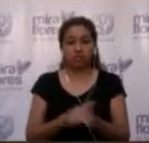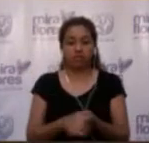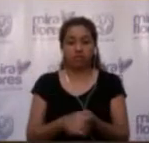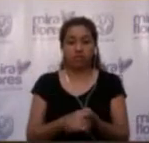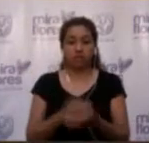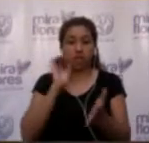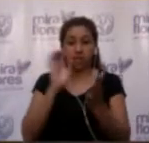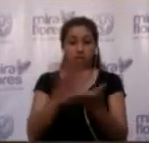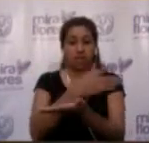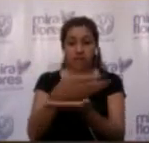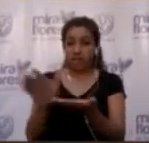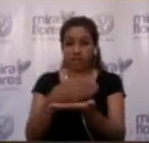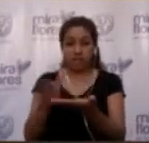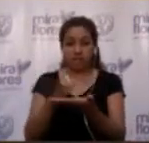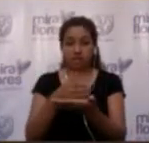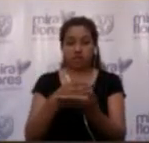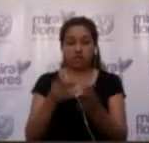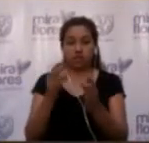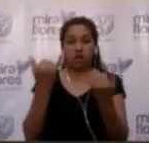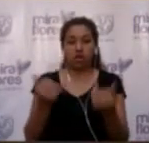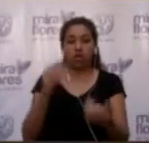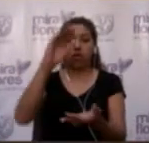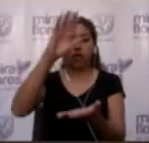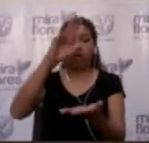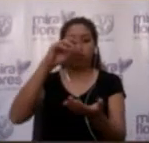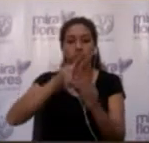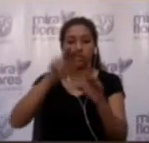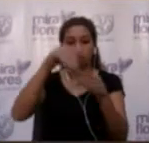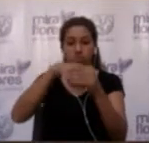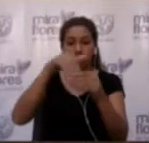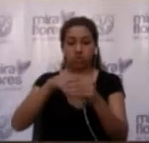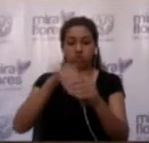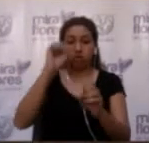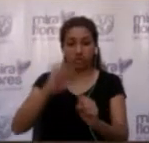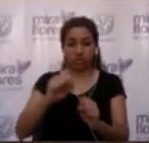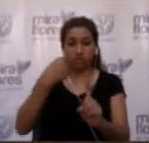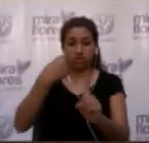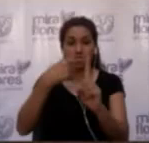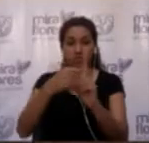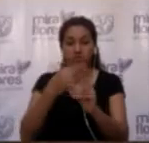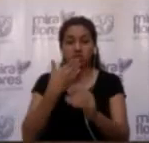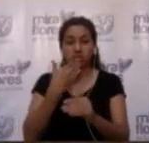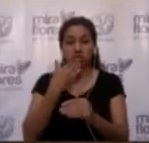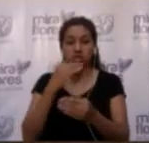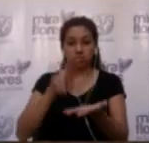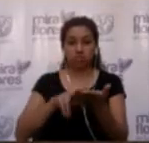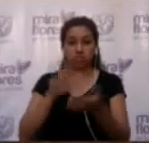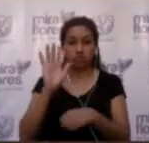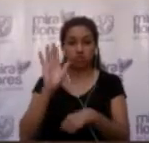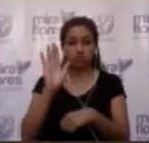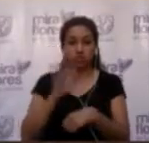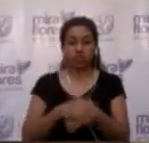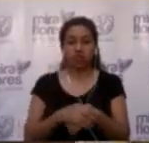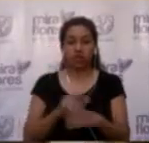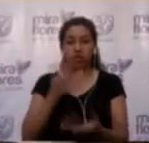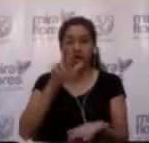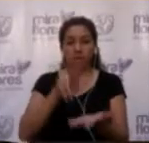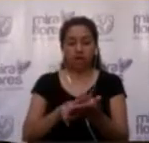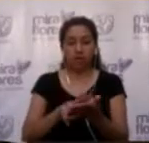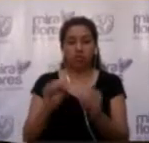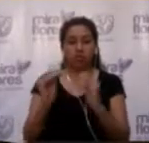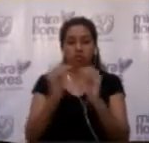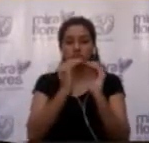no lo hay, procederemos al voto. Aquellos miembros del consejo que estén a favor, se van a expresarlo en señal de conformidad. Se aprueba también